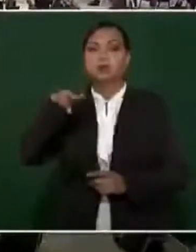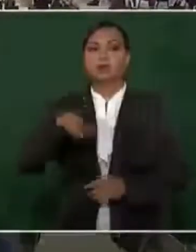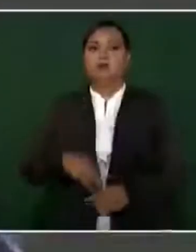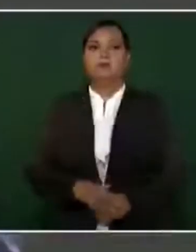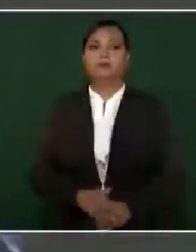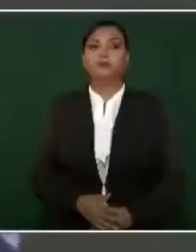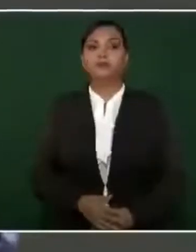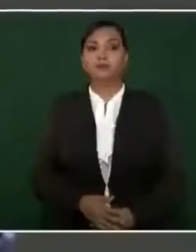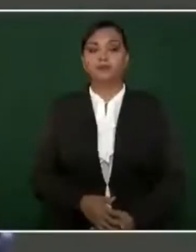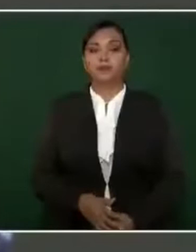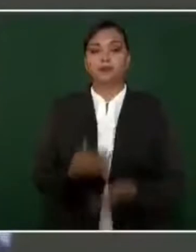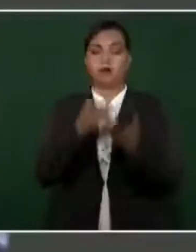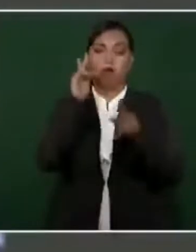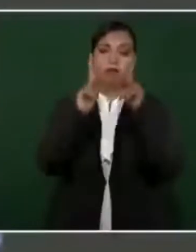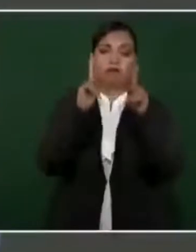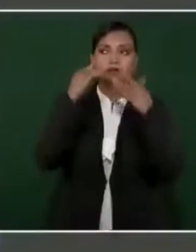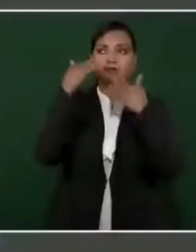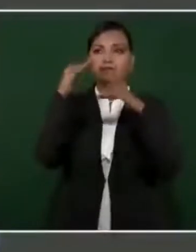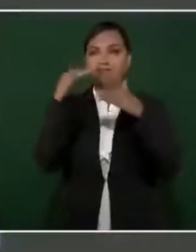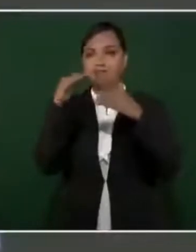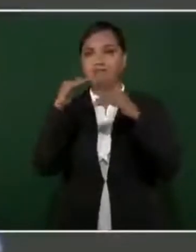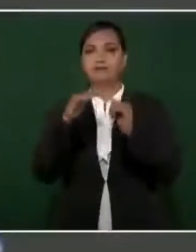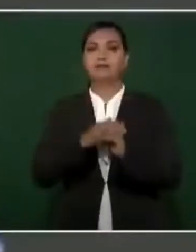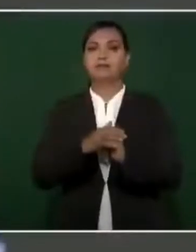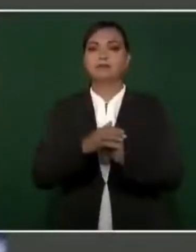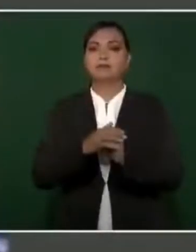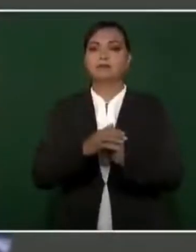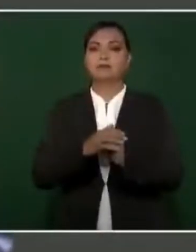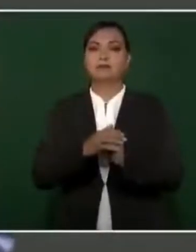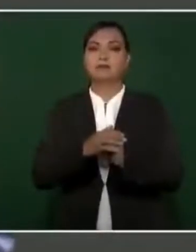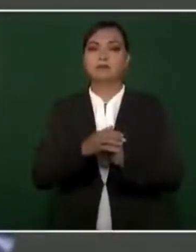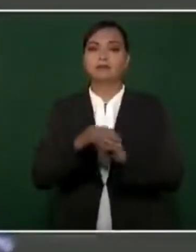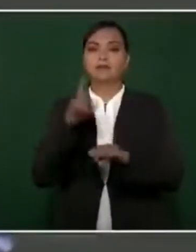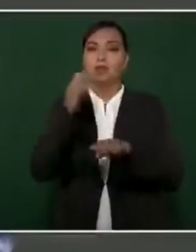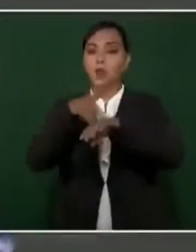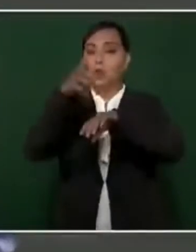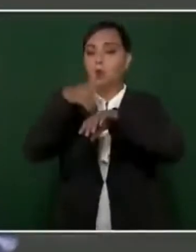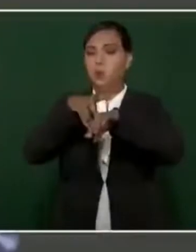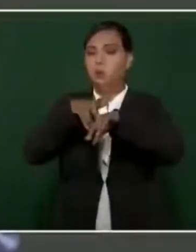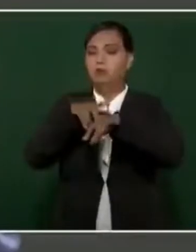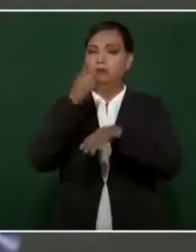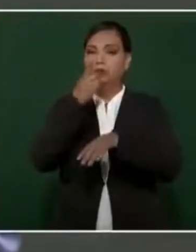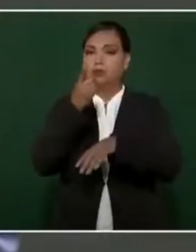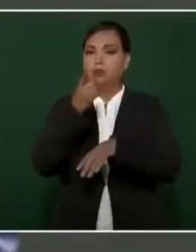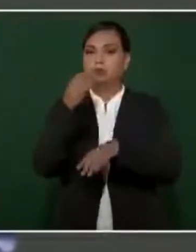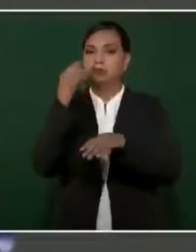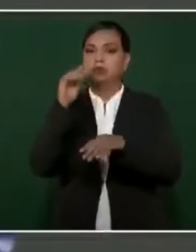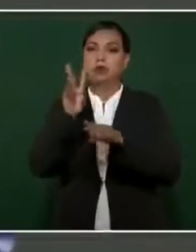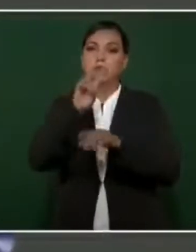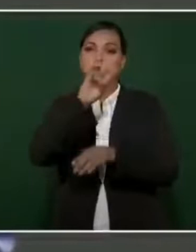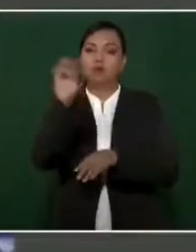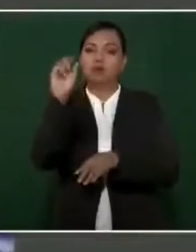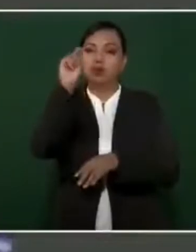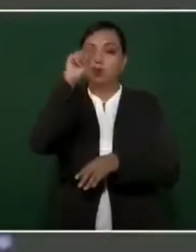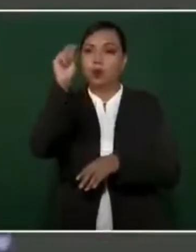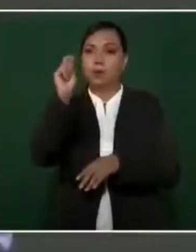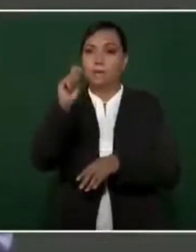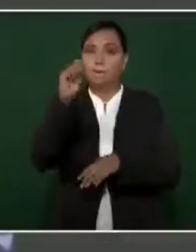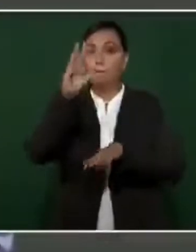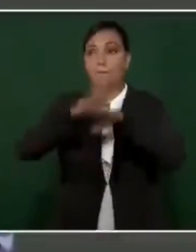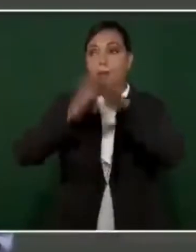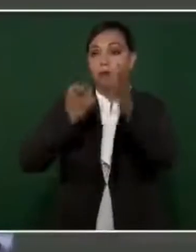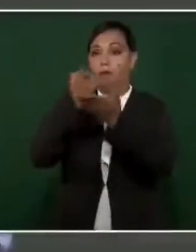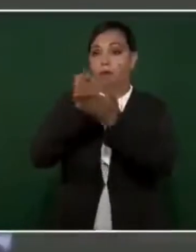Si habláramos de términos cuantitativos, estaríamos hablando del 200% de incremento del salario